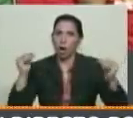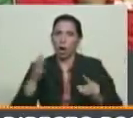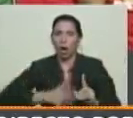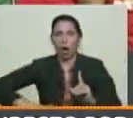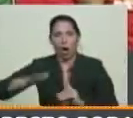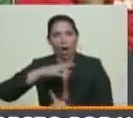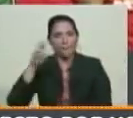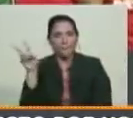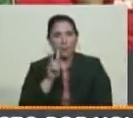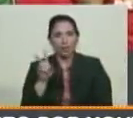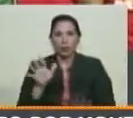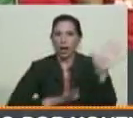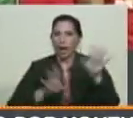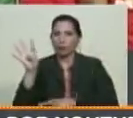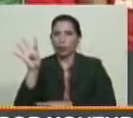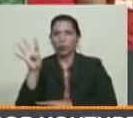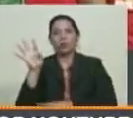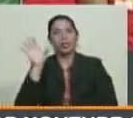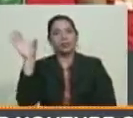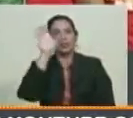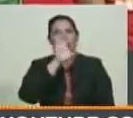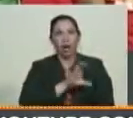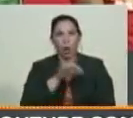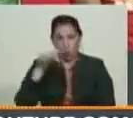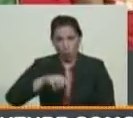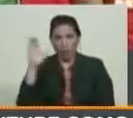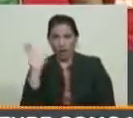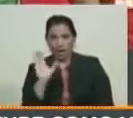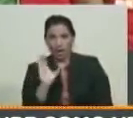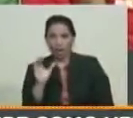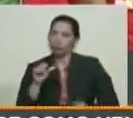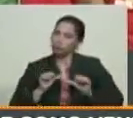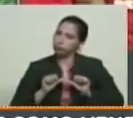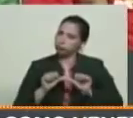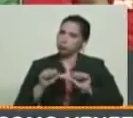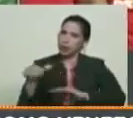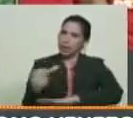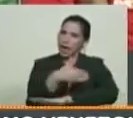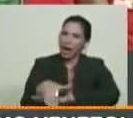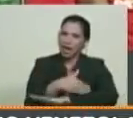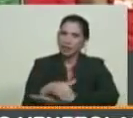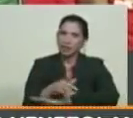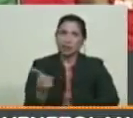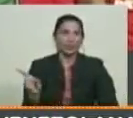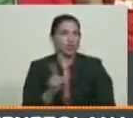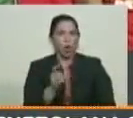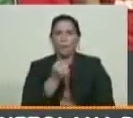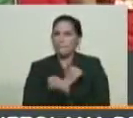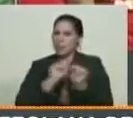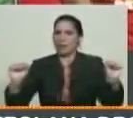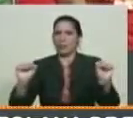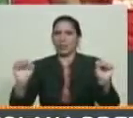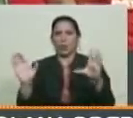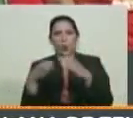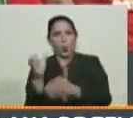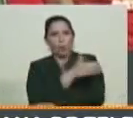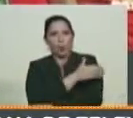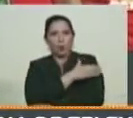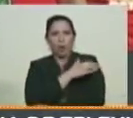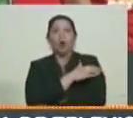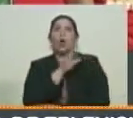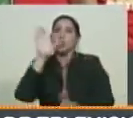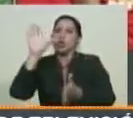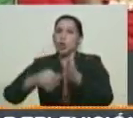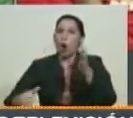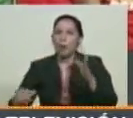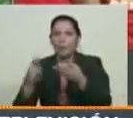Venezuela, 14 estados. Hoy le tocó Caracas y seguiremos en la calle. No vamos a permitir que la derecha nos robe la paz que